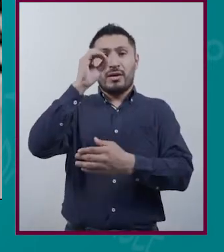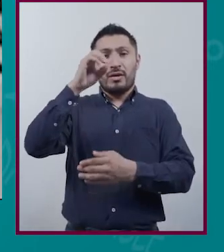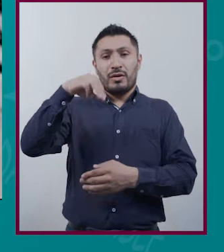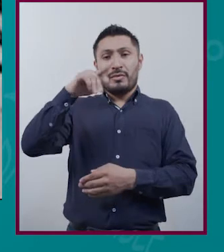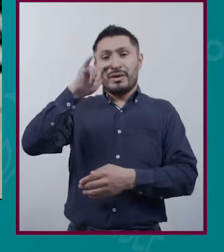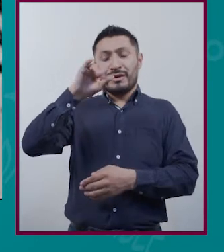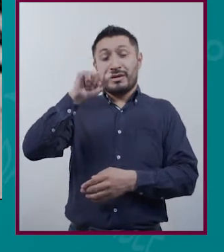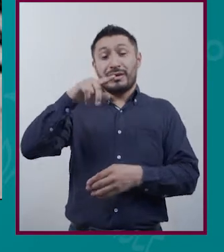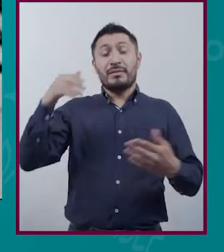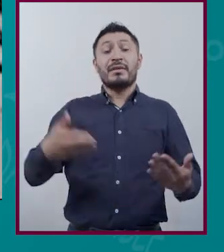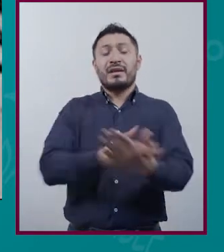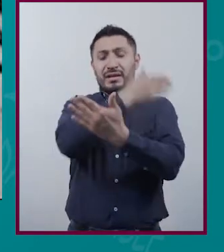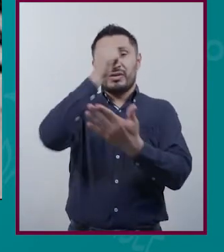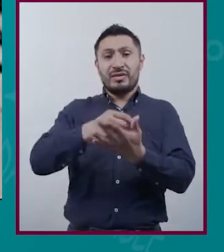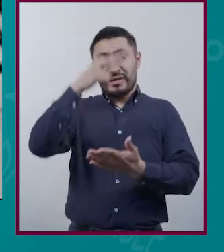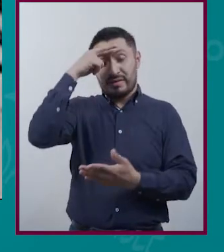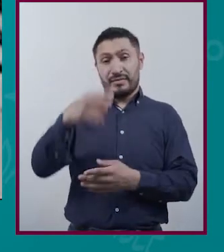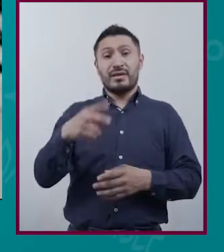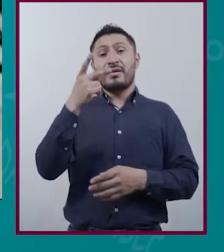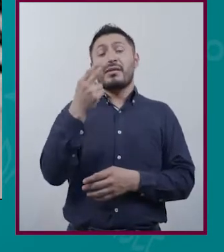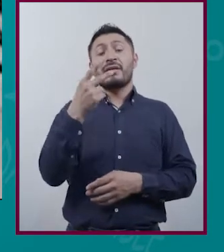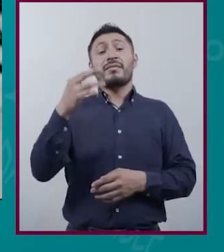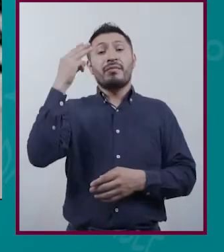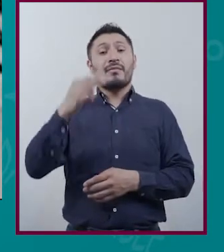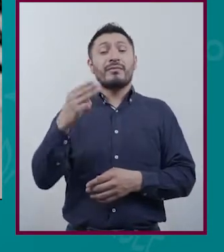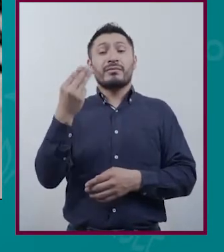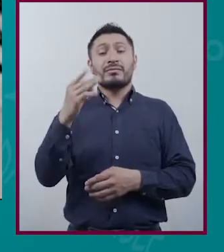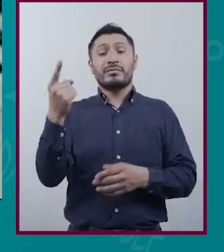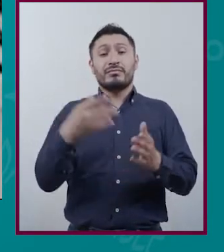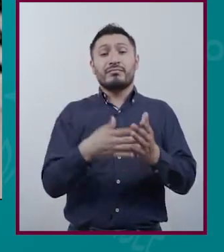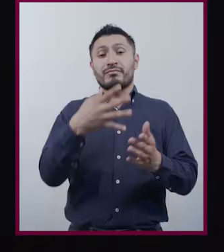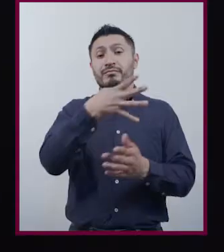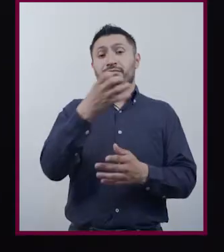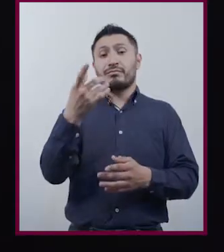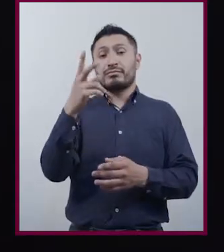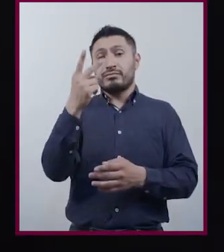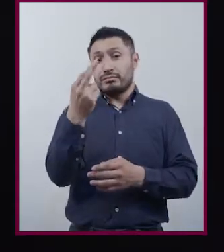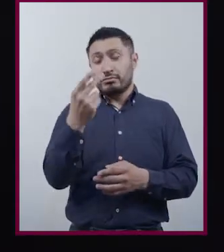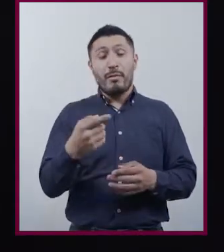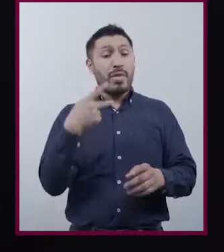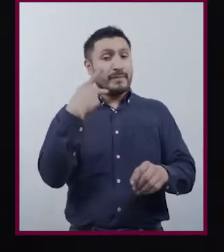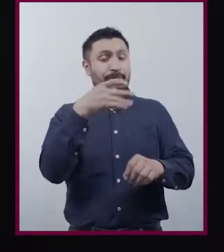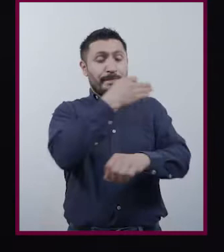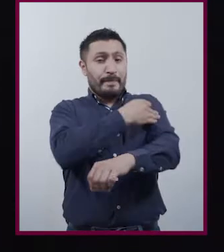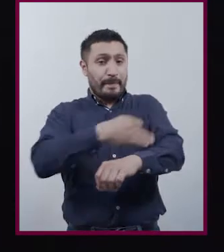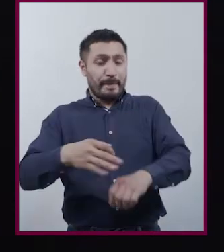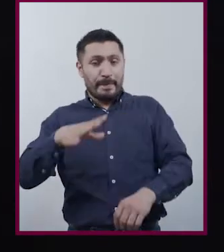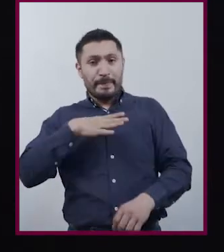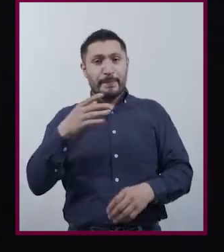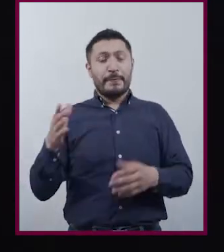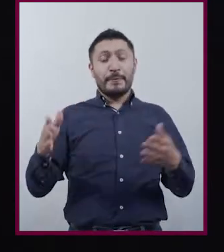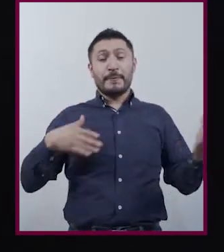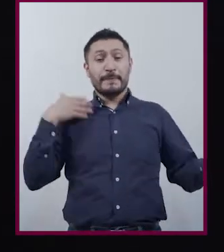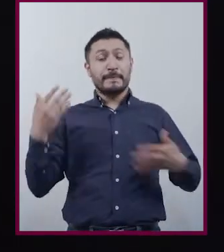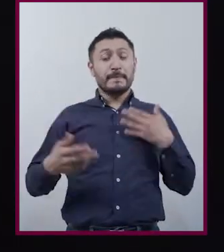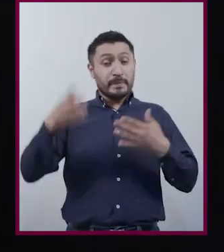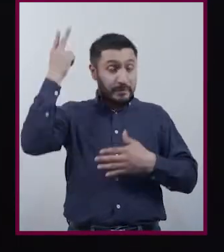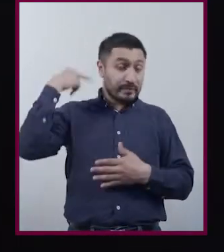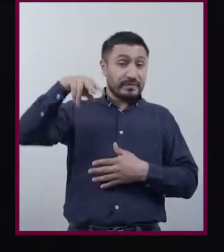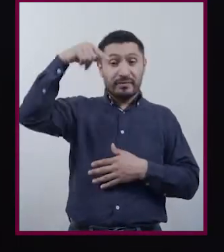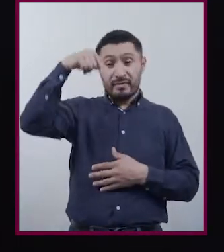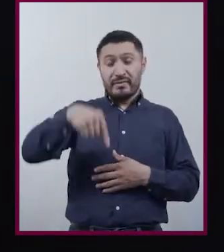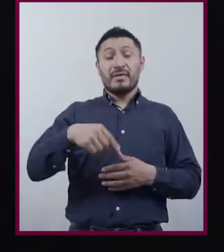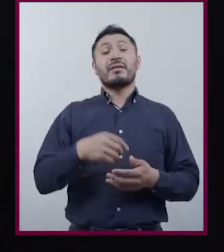que nació en la Ciudad de México, el 25 de mayo de 1925. Pues su familia se encontraba de paso durante un viaje.